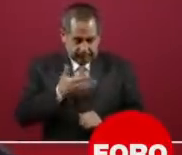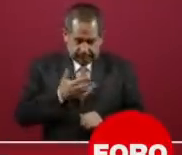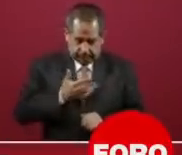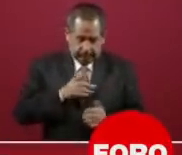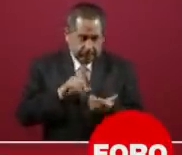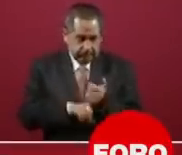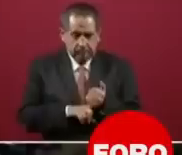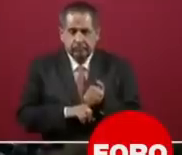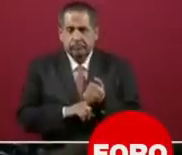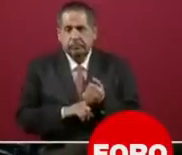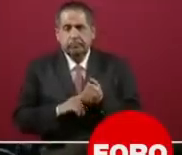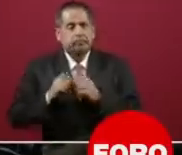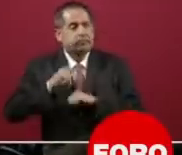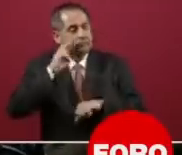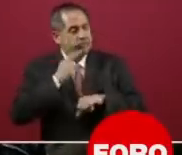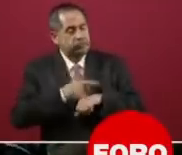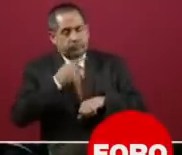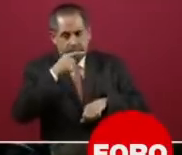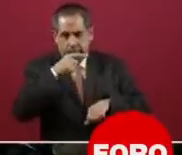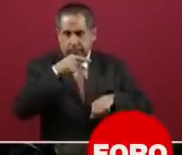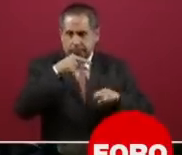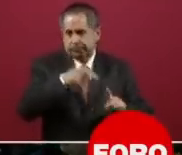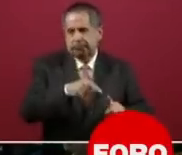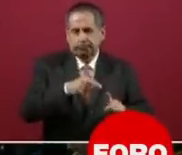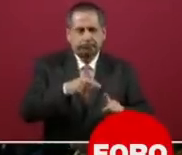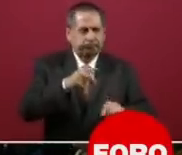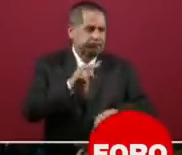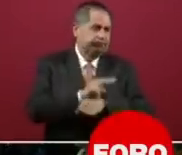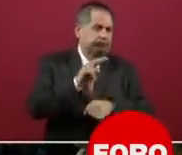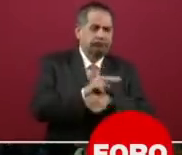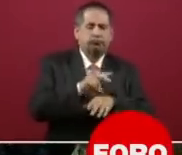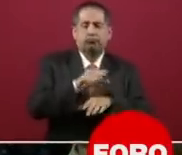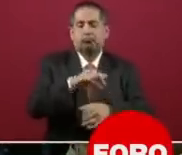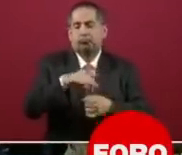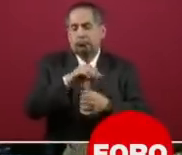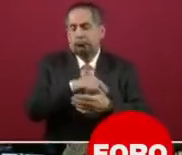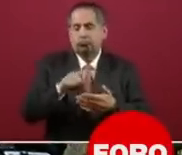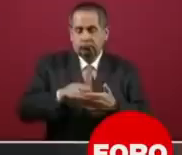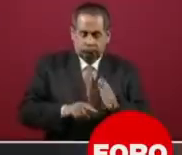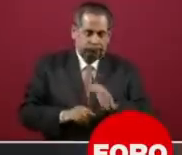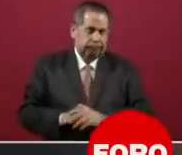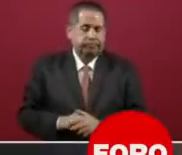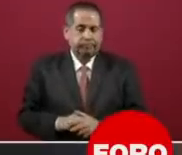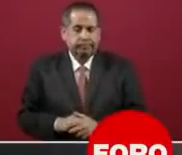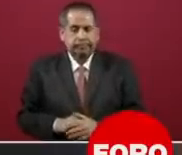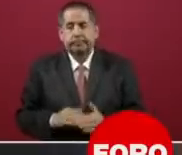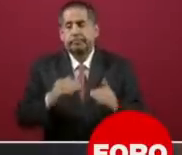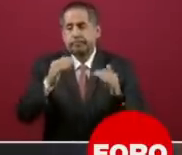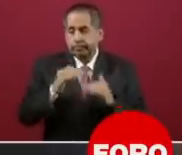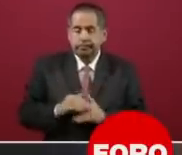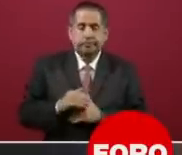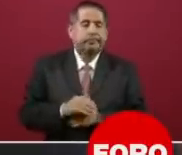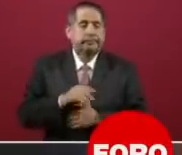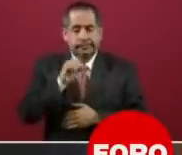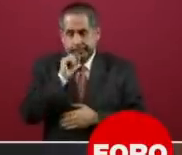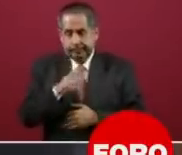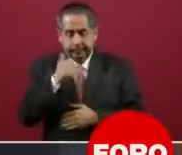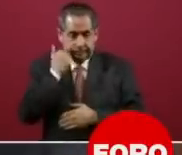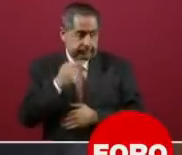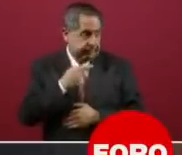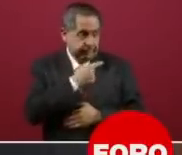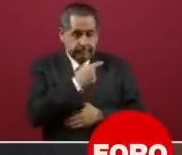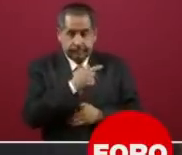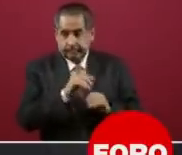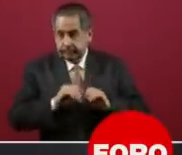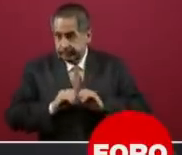en las razones por las cuales decidió actuar en este caso. Lo otro por lo que quisimos dar a conocer